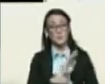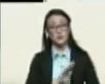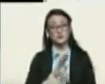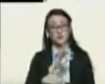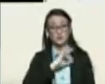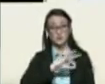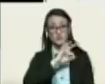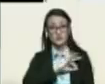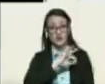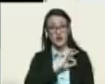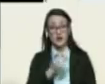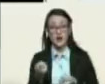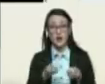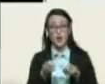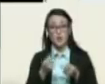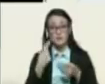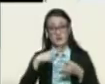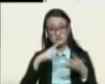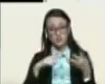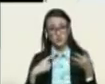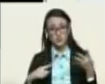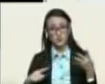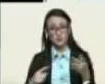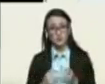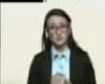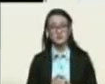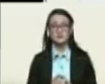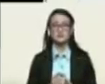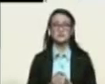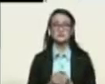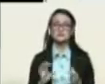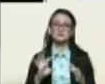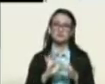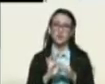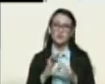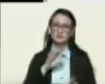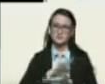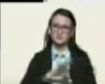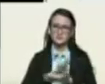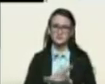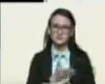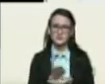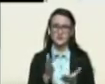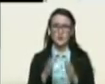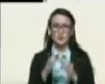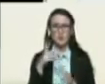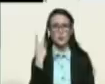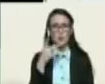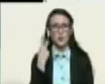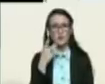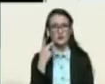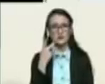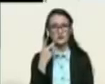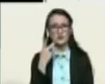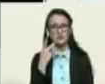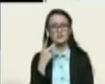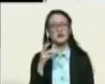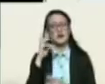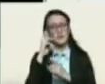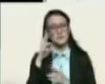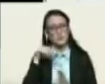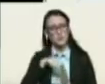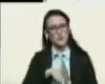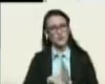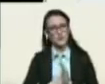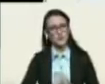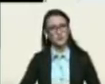social, la economía diversificada, la convivencia pacífica de los factores políticos y con mucho respeto, profundo